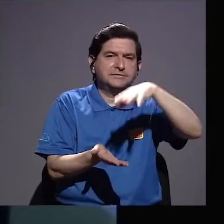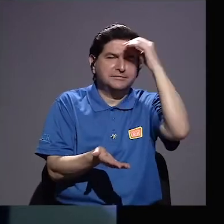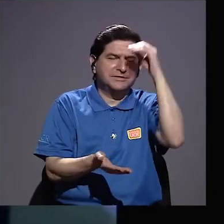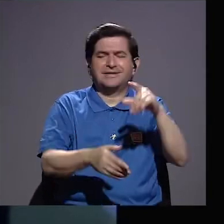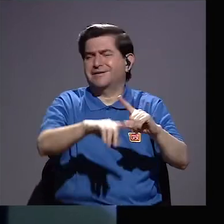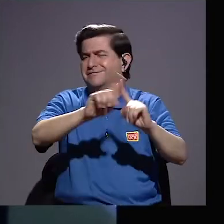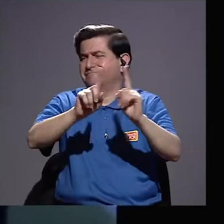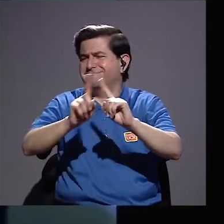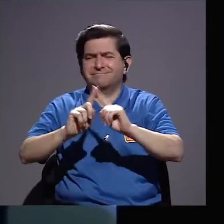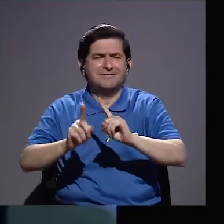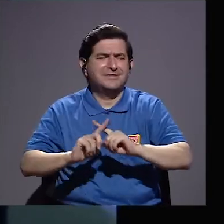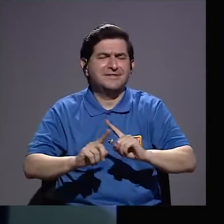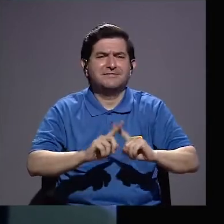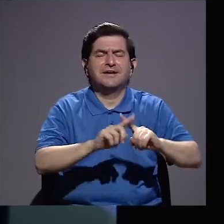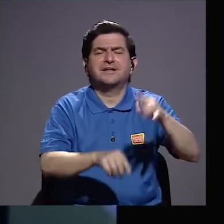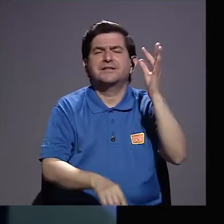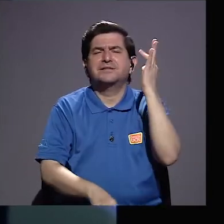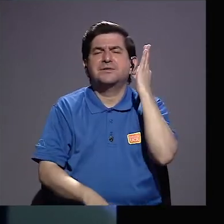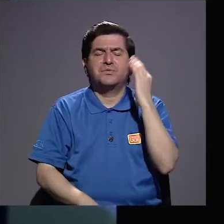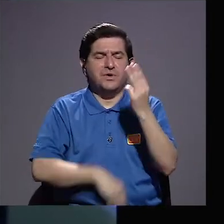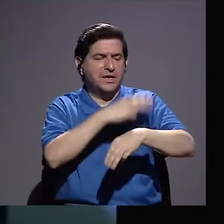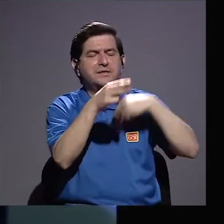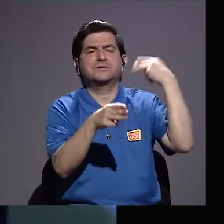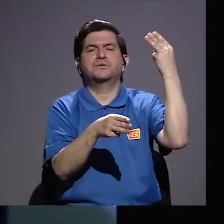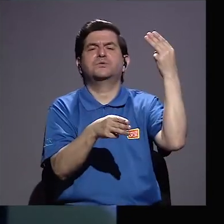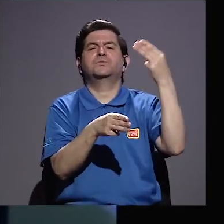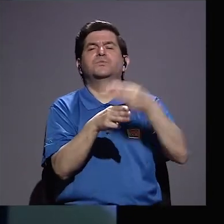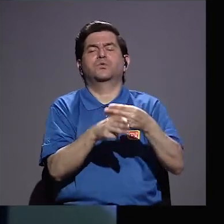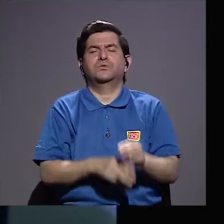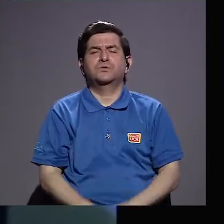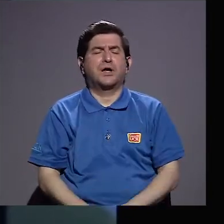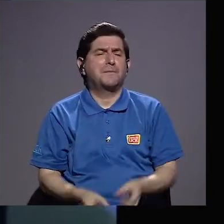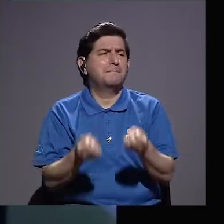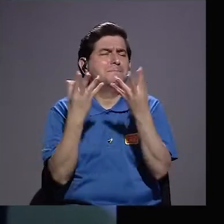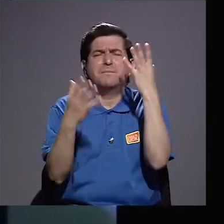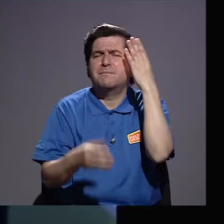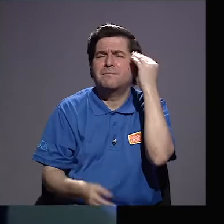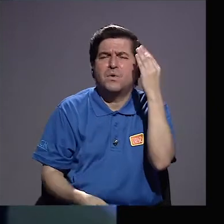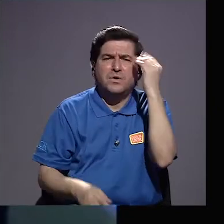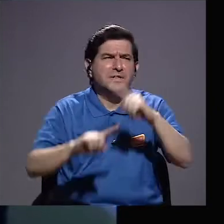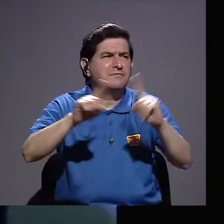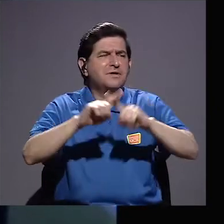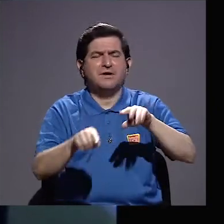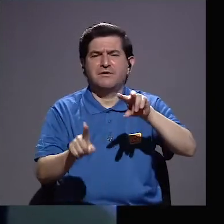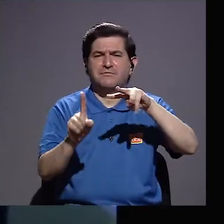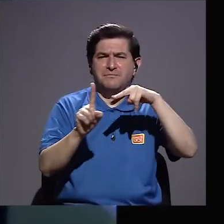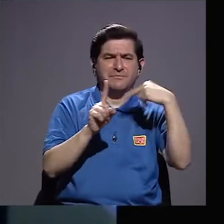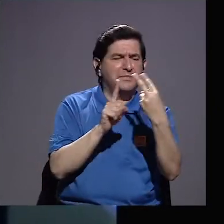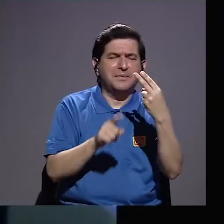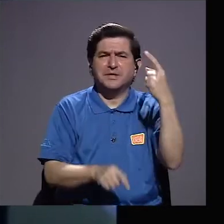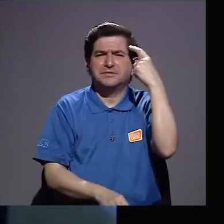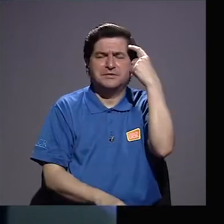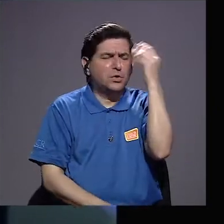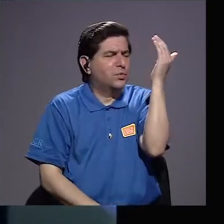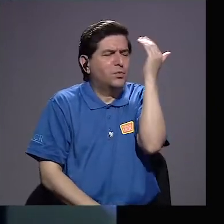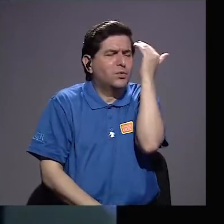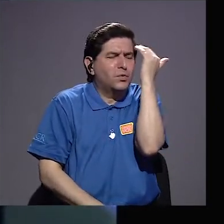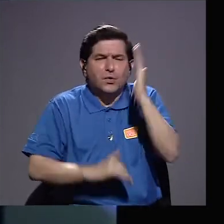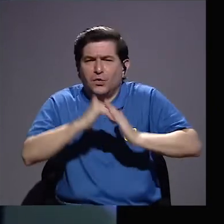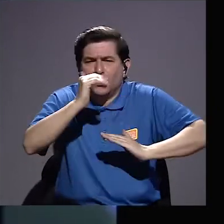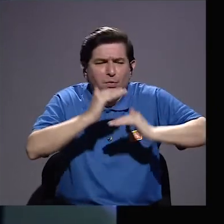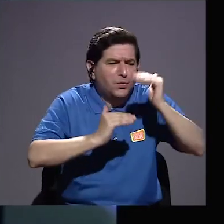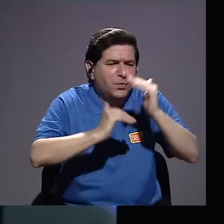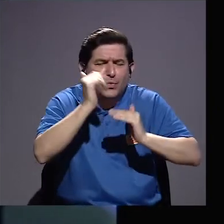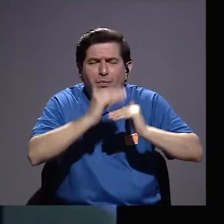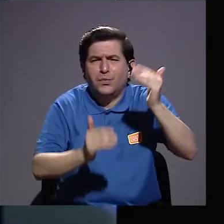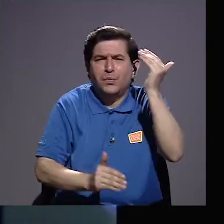tantas mujeres alrededor del mundo, de tantas experiencias, de tantos pensamientos, conocimientos. La construcción de